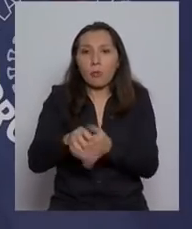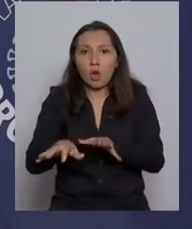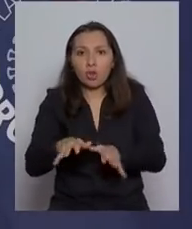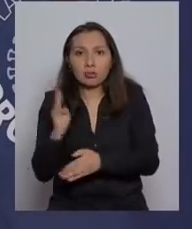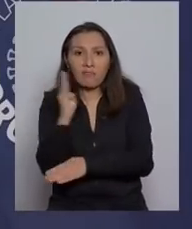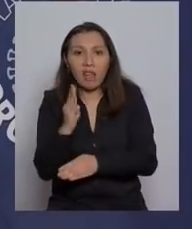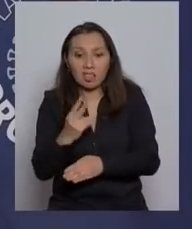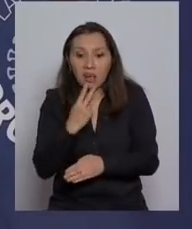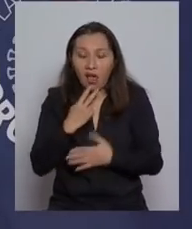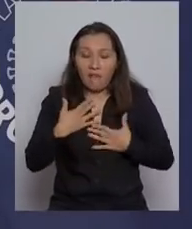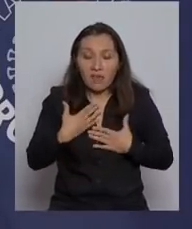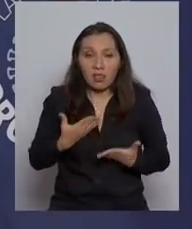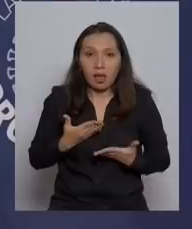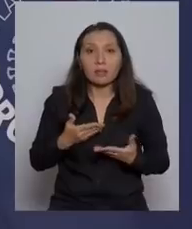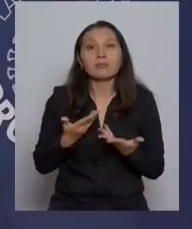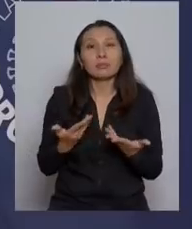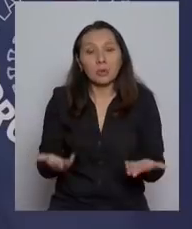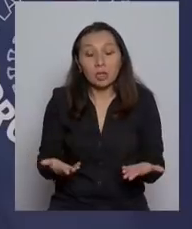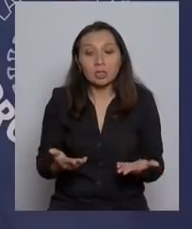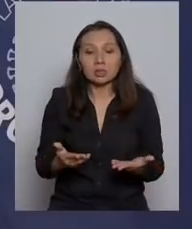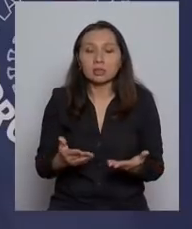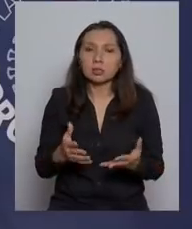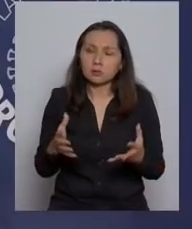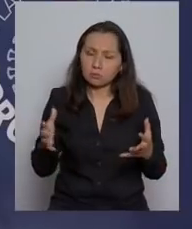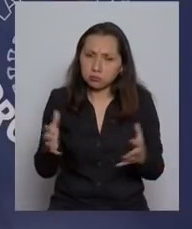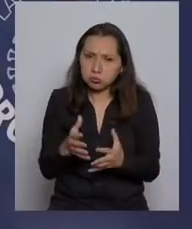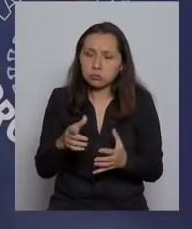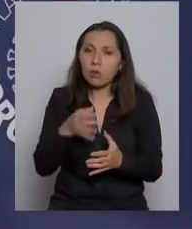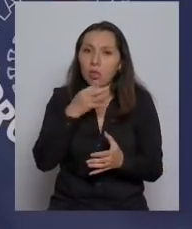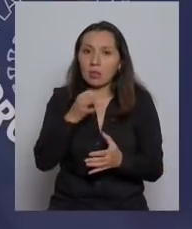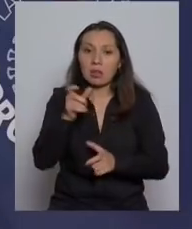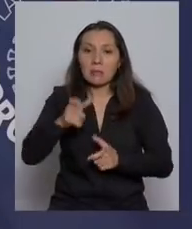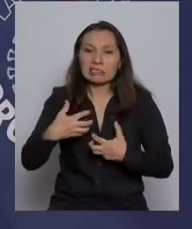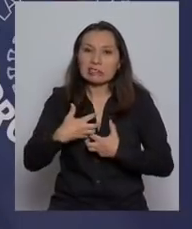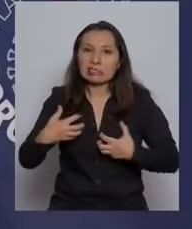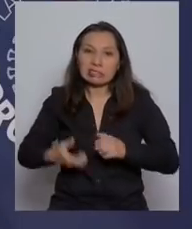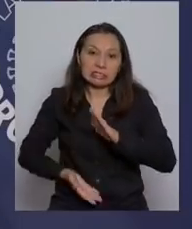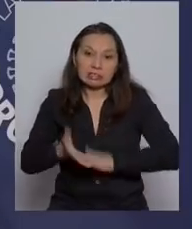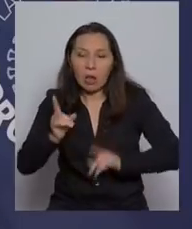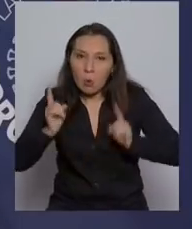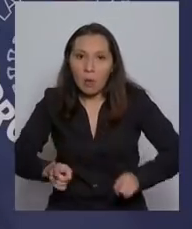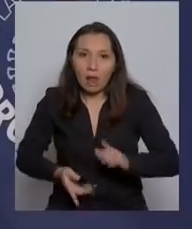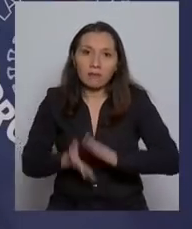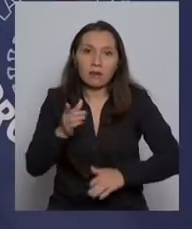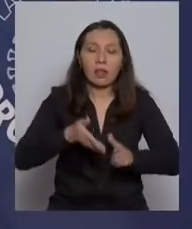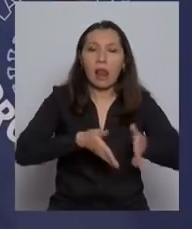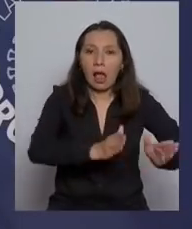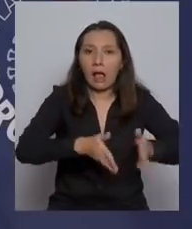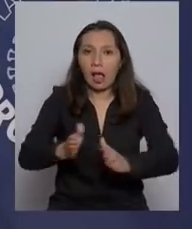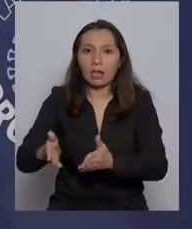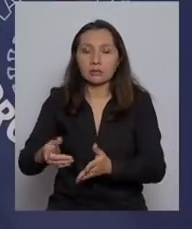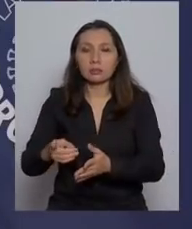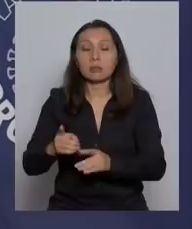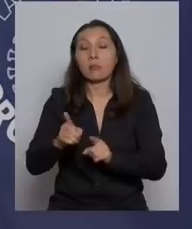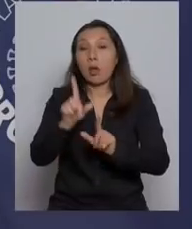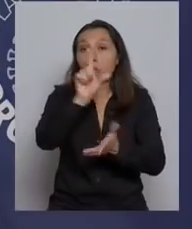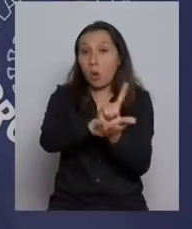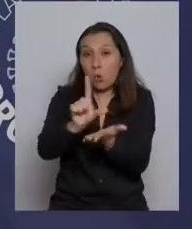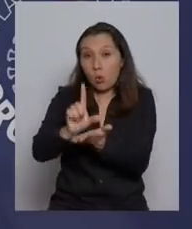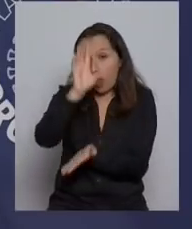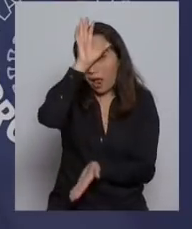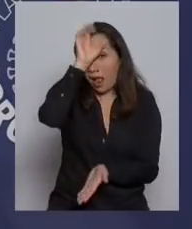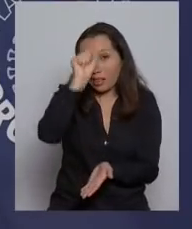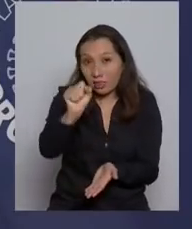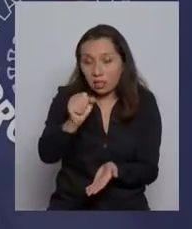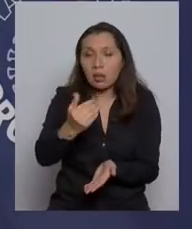su sobrevida. Y es por eso que con violencia están saliendo a la calle. En lugares de Argentina, donde se